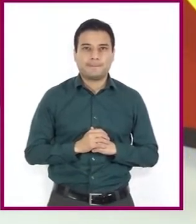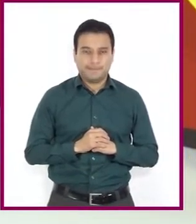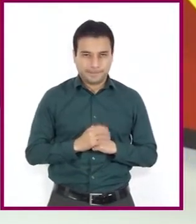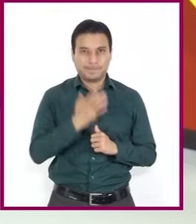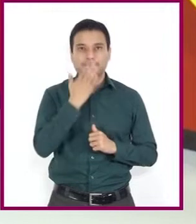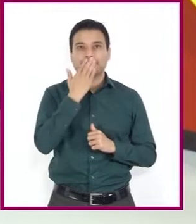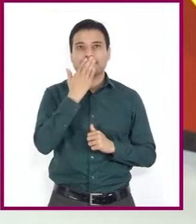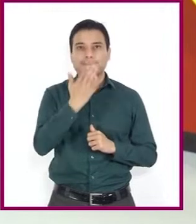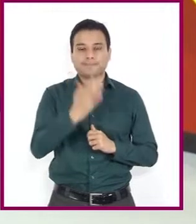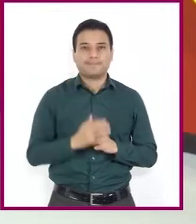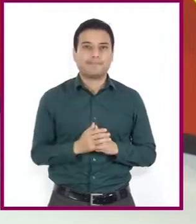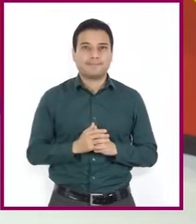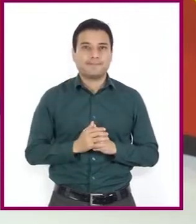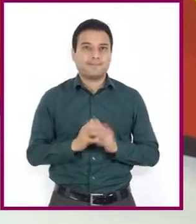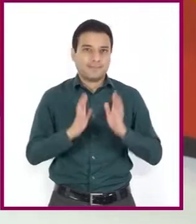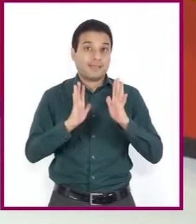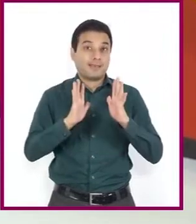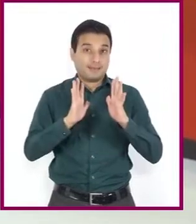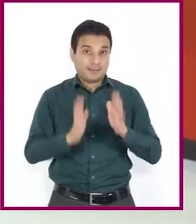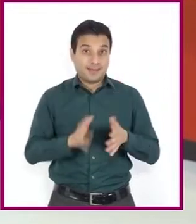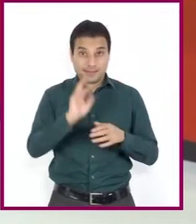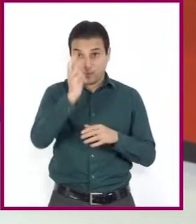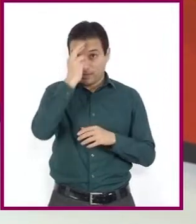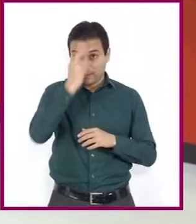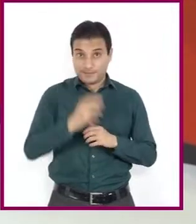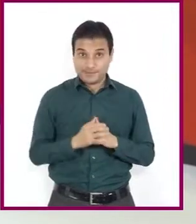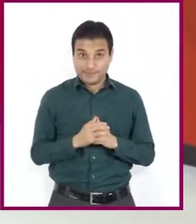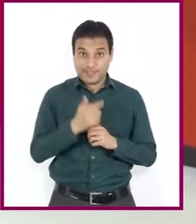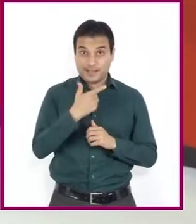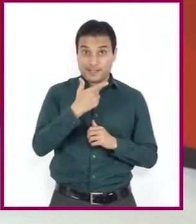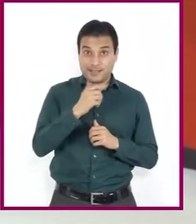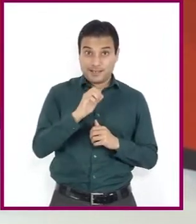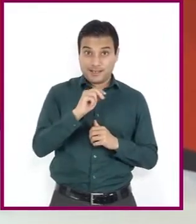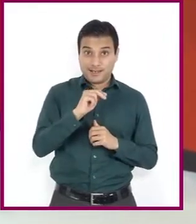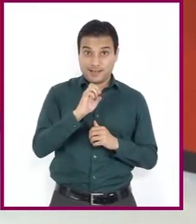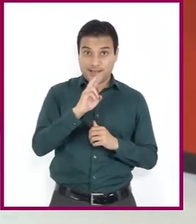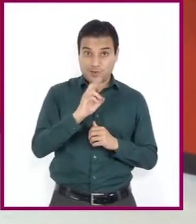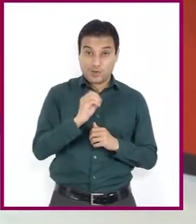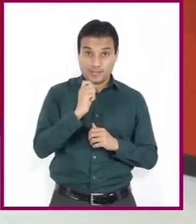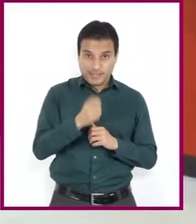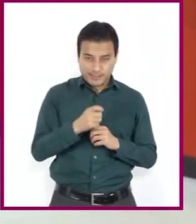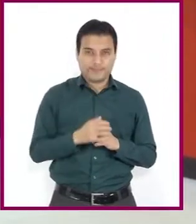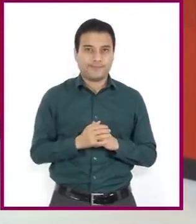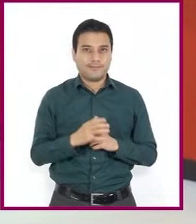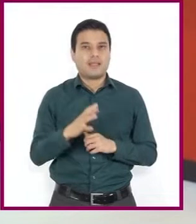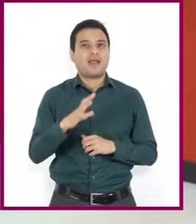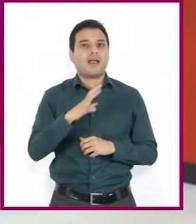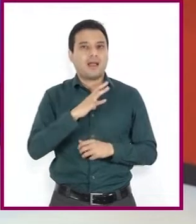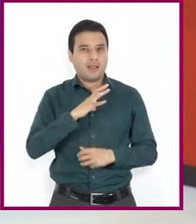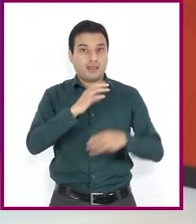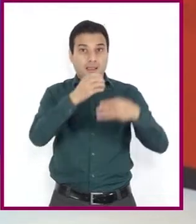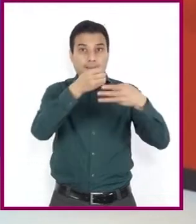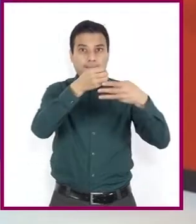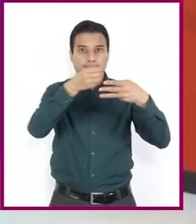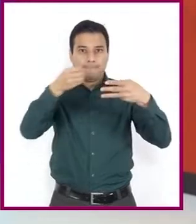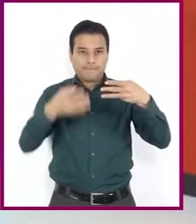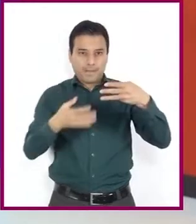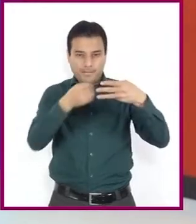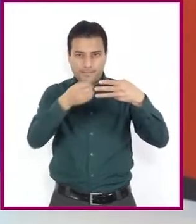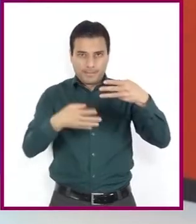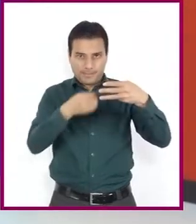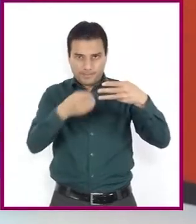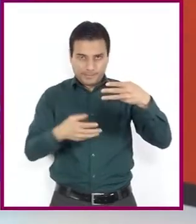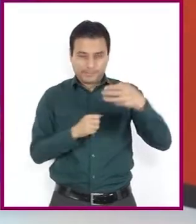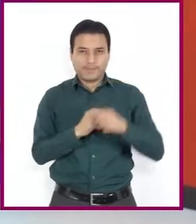Bien, ya recordamos lo que es un género literario y dentro de estos encontramos a los subgéneros narrativos.